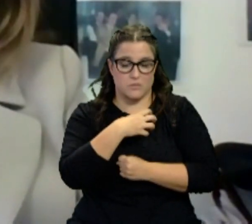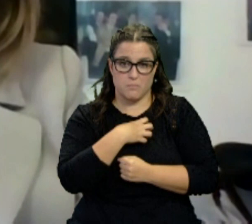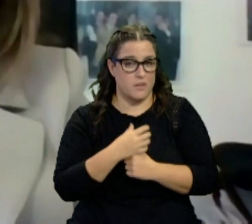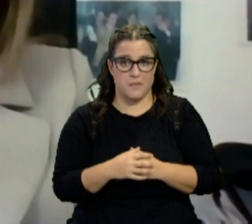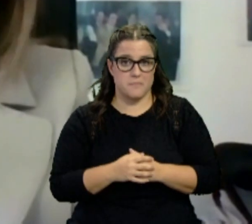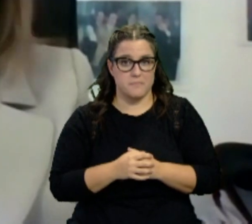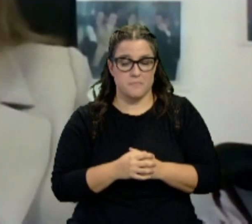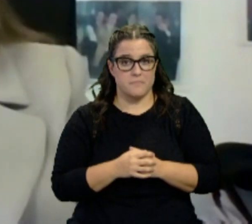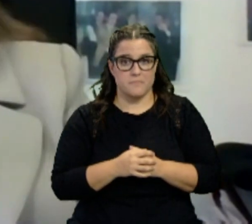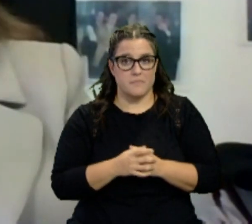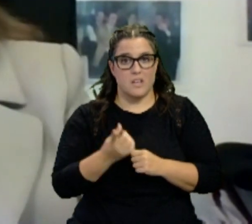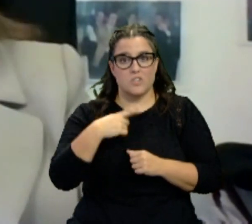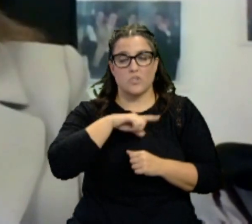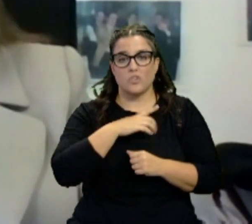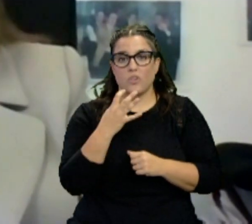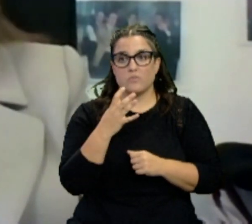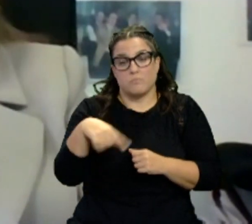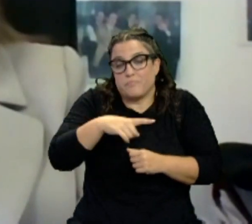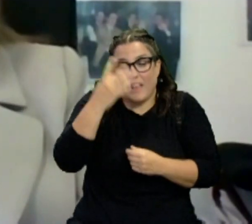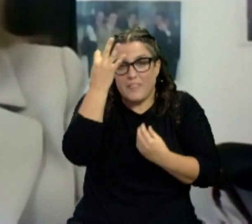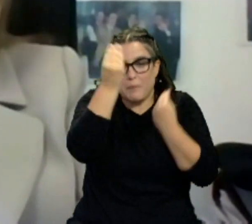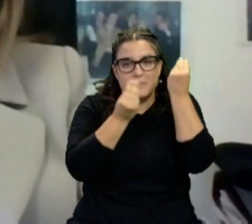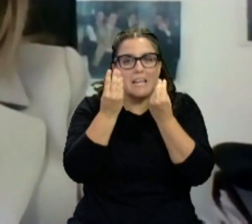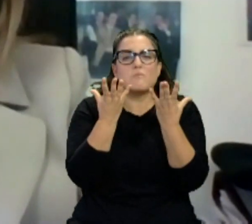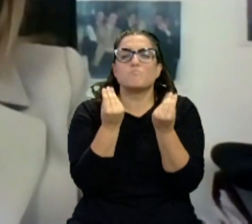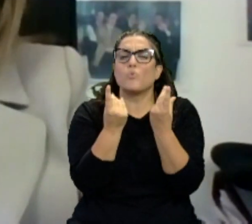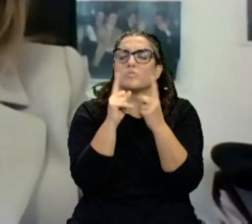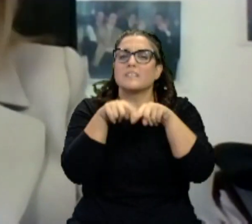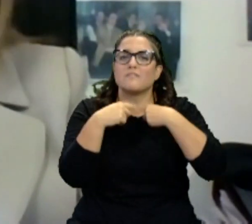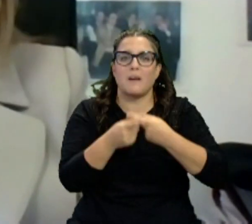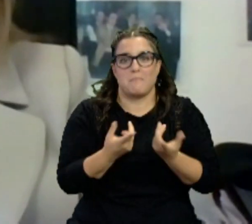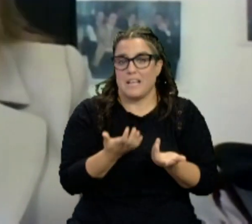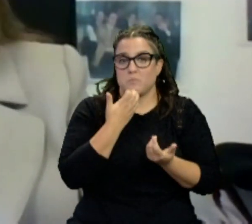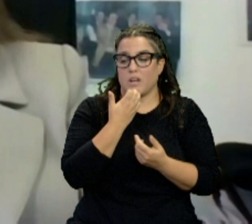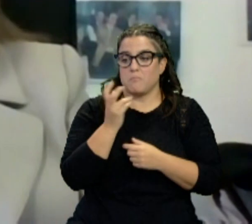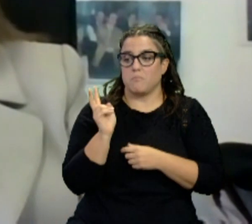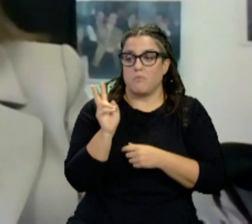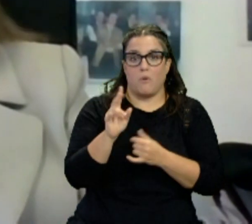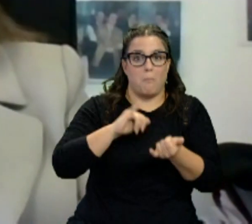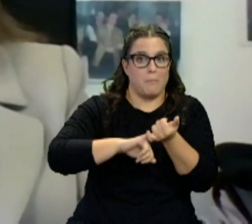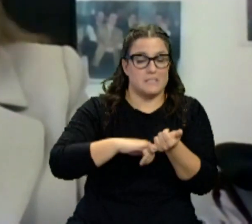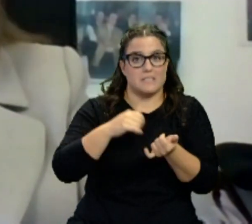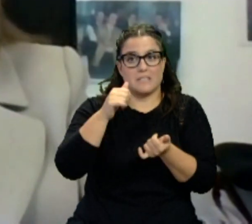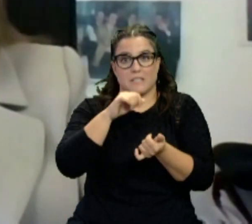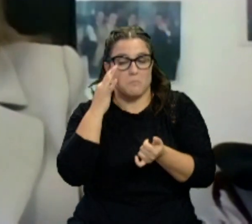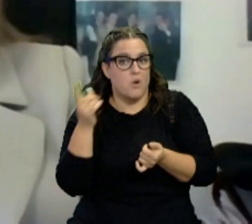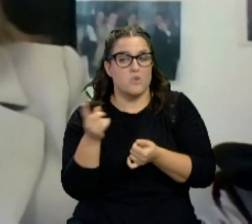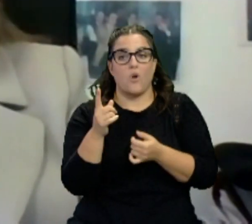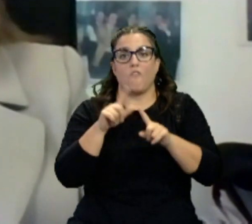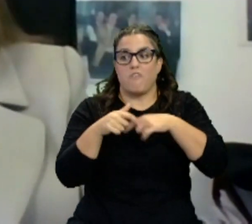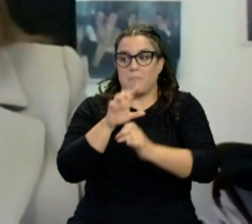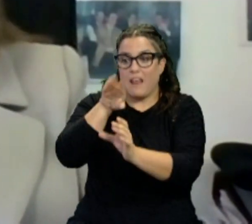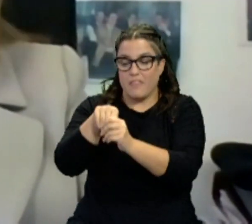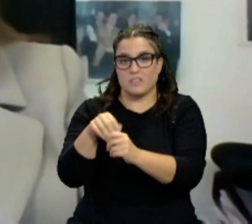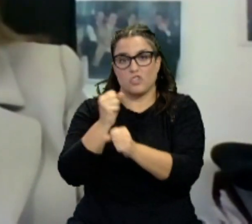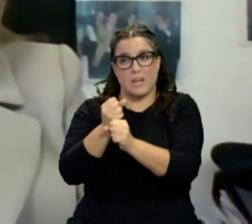el sector. Tenemos que pensar que hay muchísimas familias que el matrimonio y parte de la familia incluso está trabajando en estos negocios